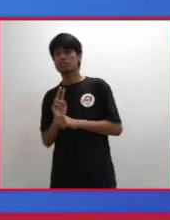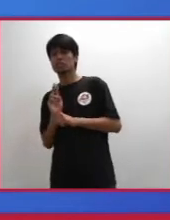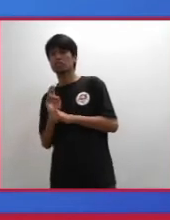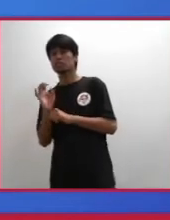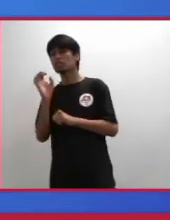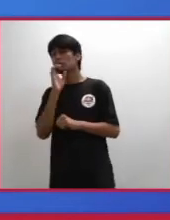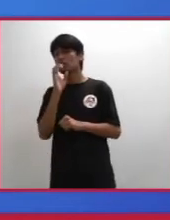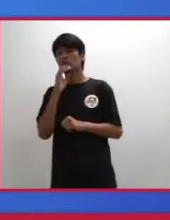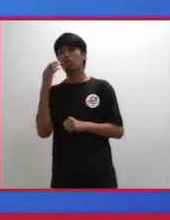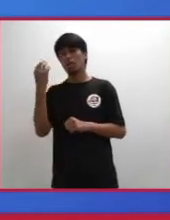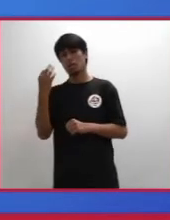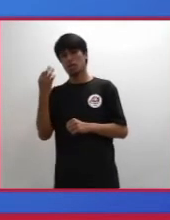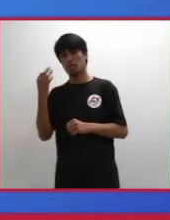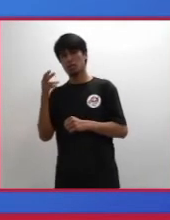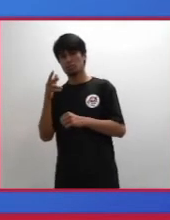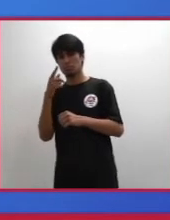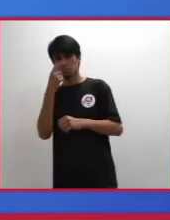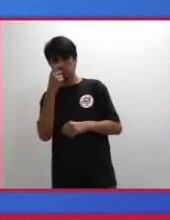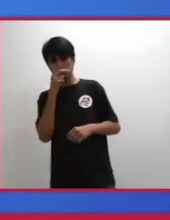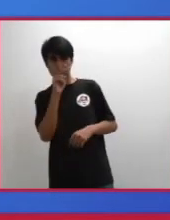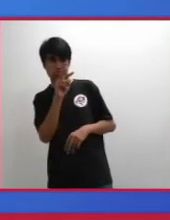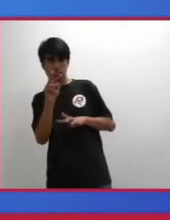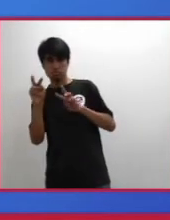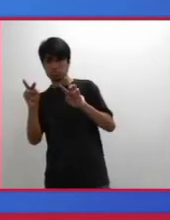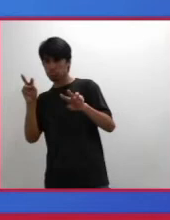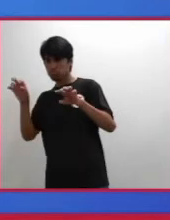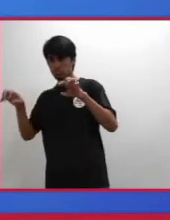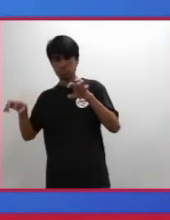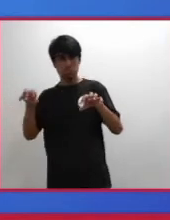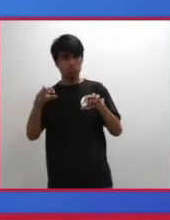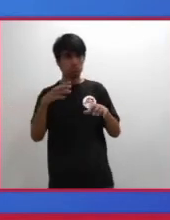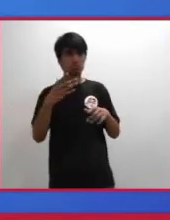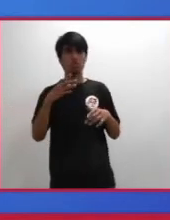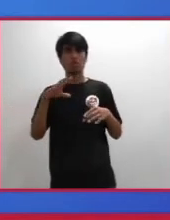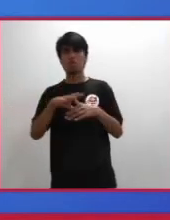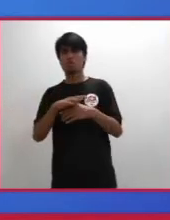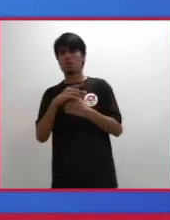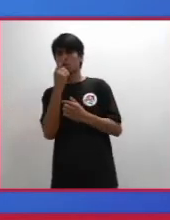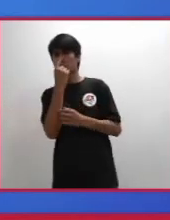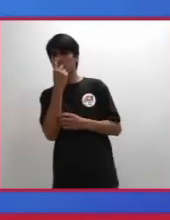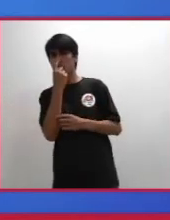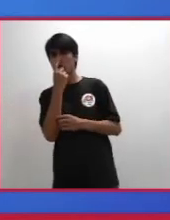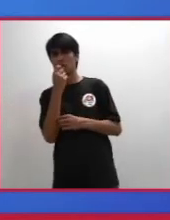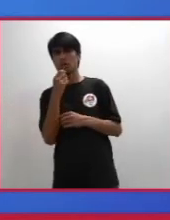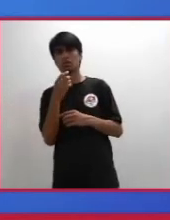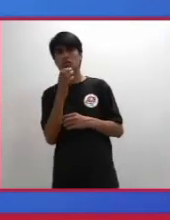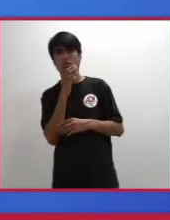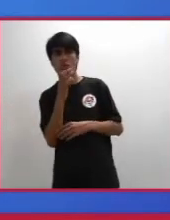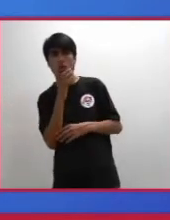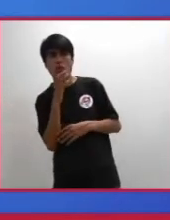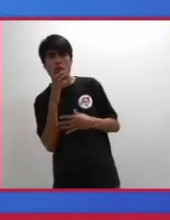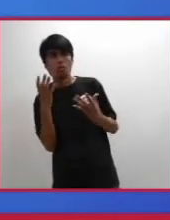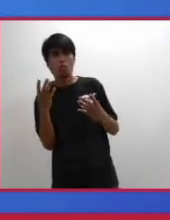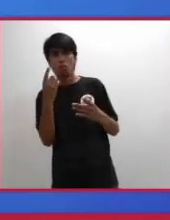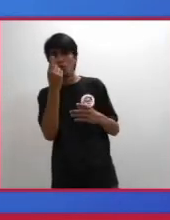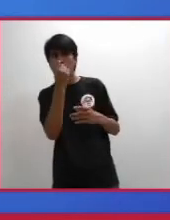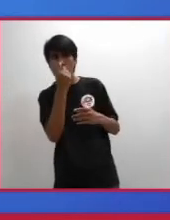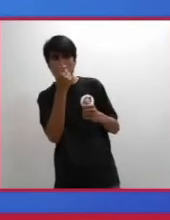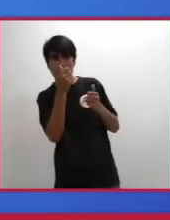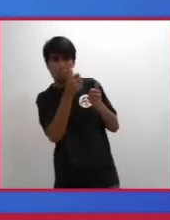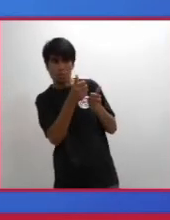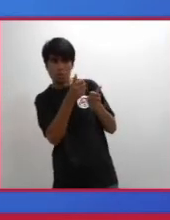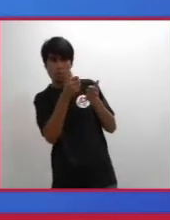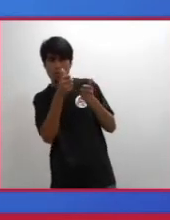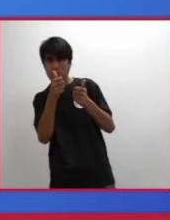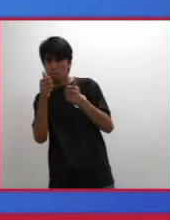sistema de monitoreo establecido, cuál es su periodicidad, cuál es su sistema de trabajo, cómo controla, cómo